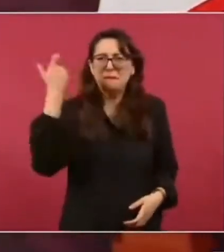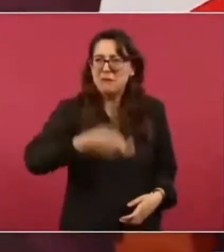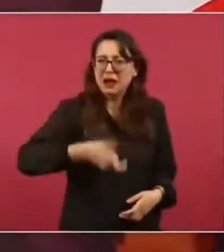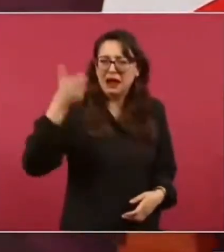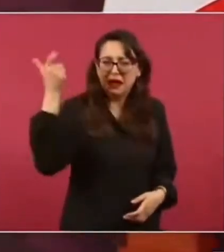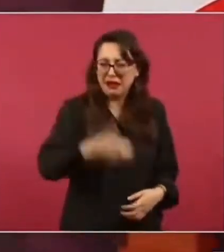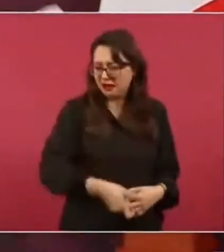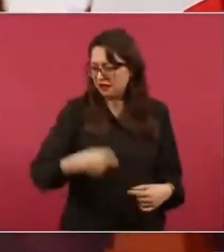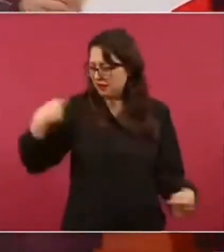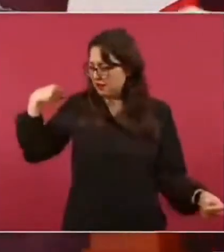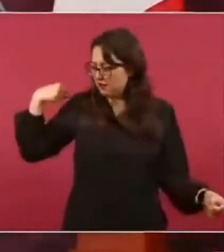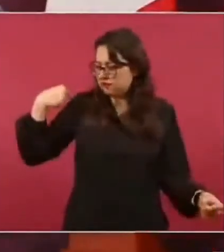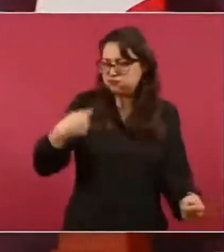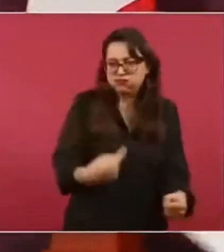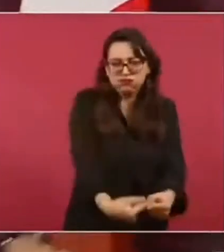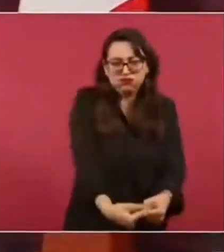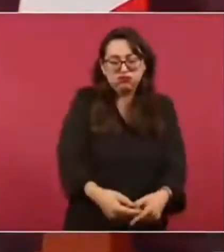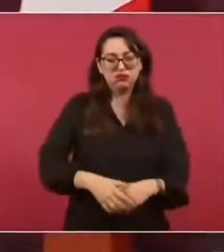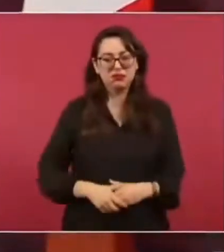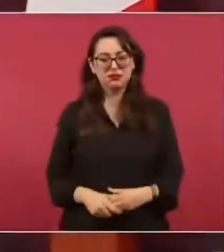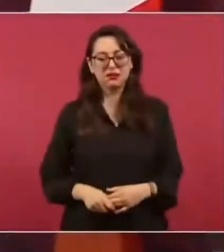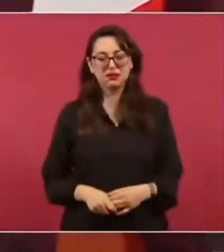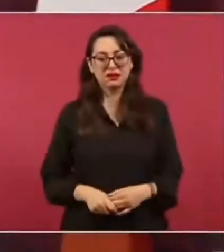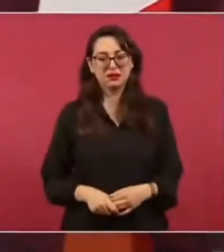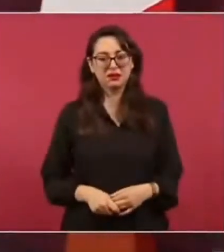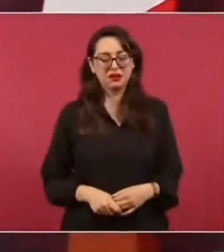Bueno, después de todo ese fracaso,